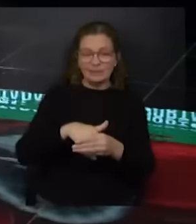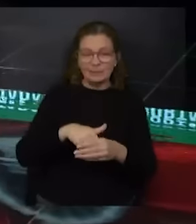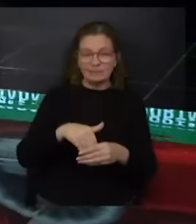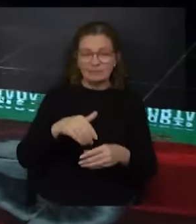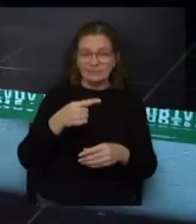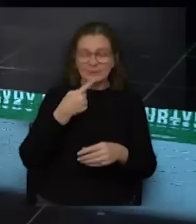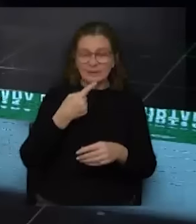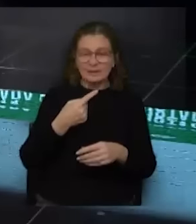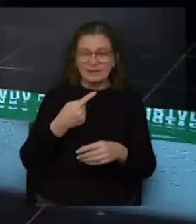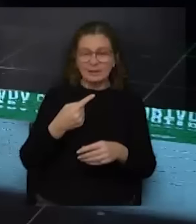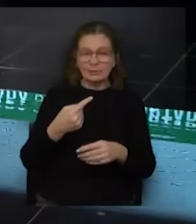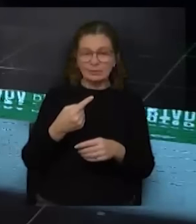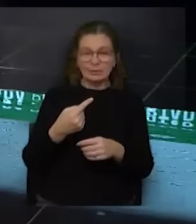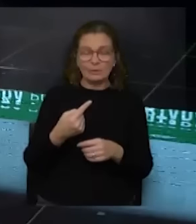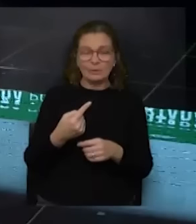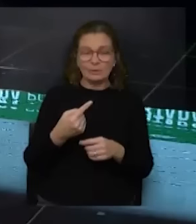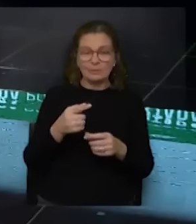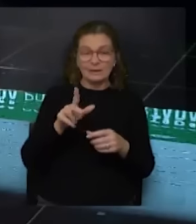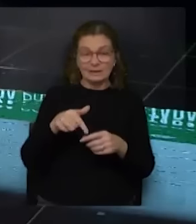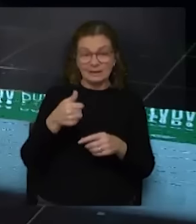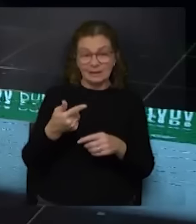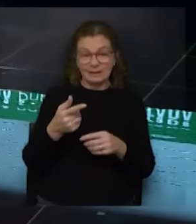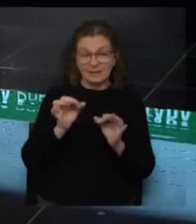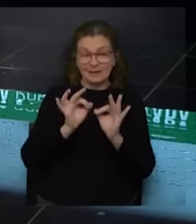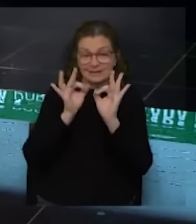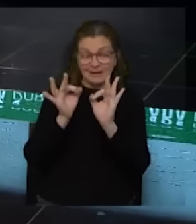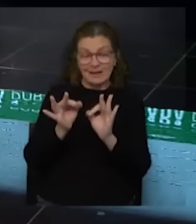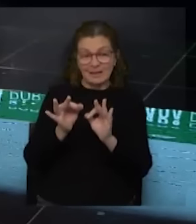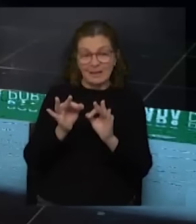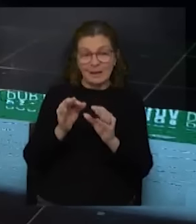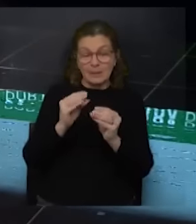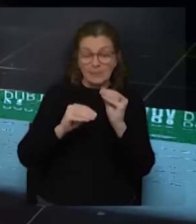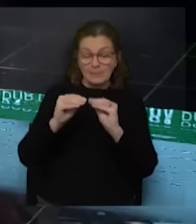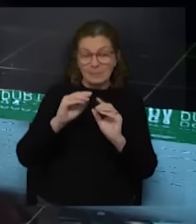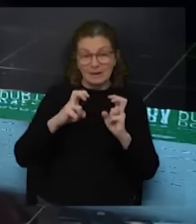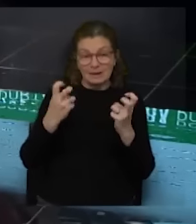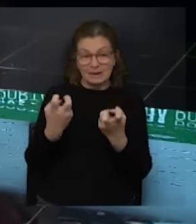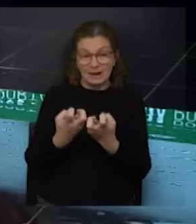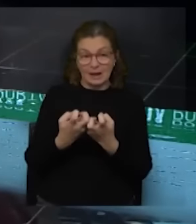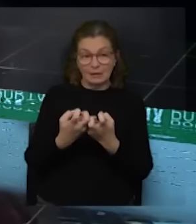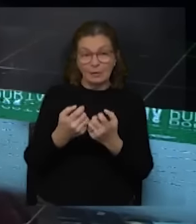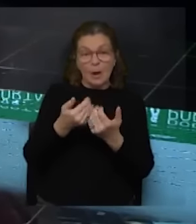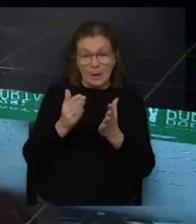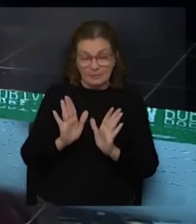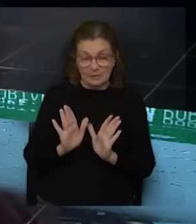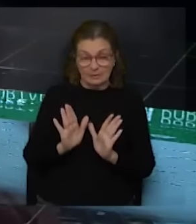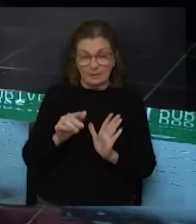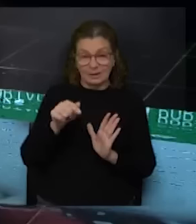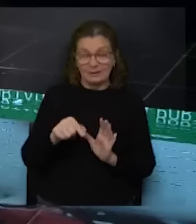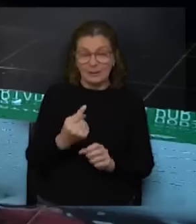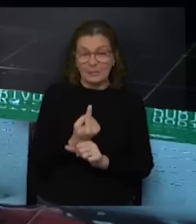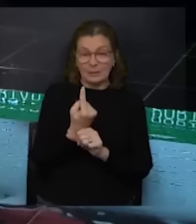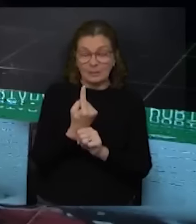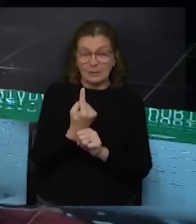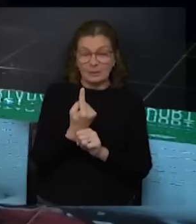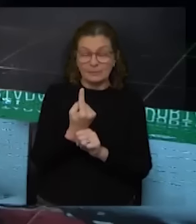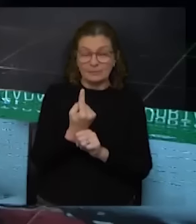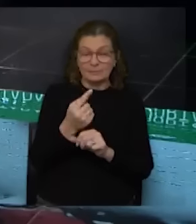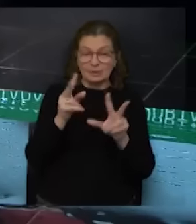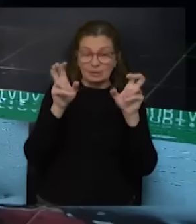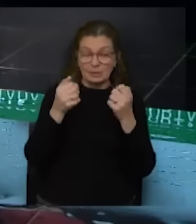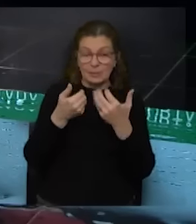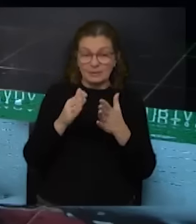estaría pendiente para que esa vía de llegada al tratamiento en el plenario pueda ser habilitada este es el primero de los temas que trataremos